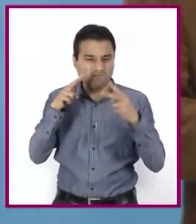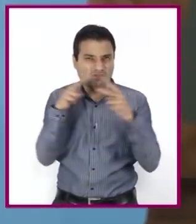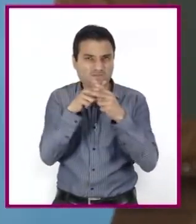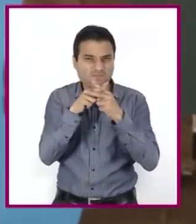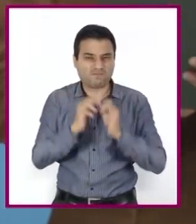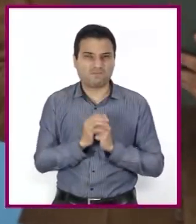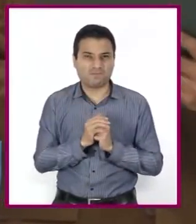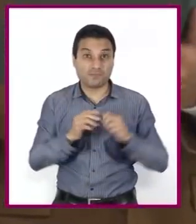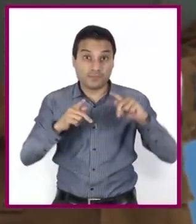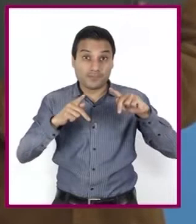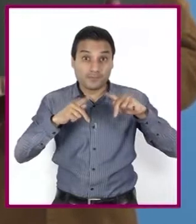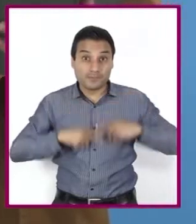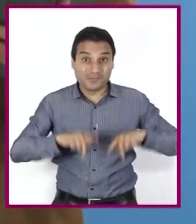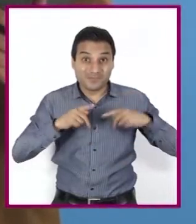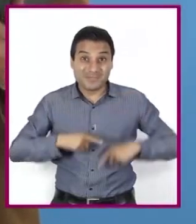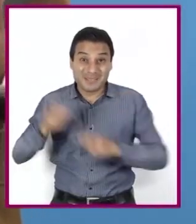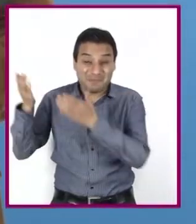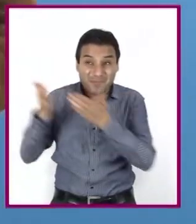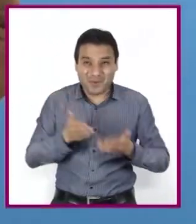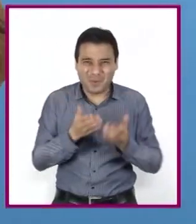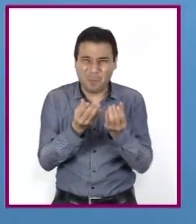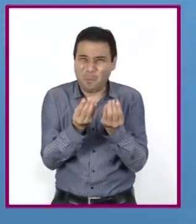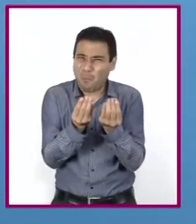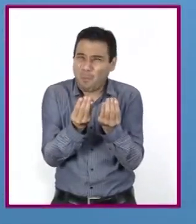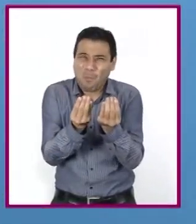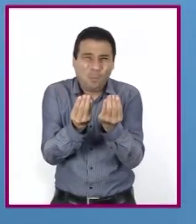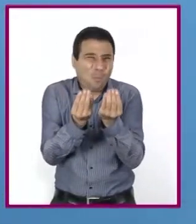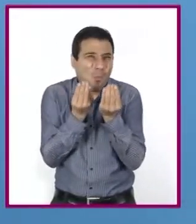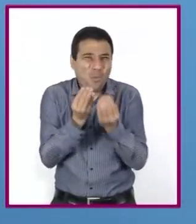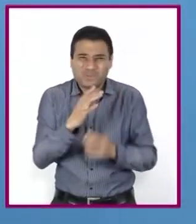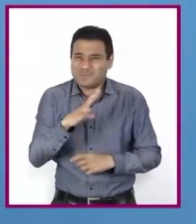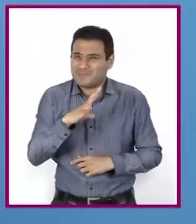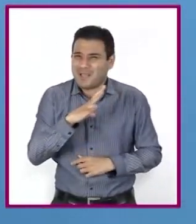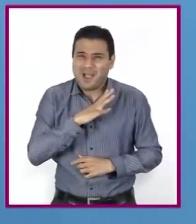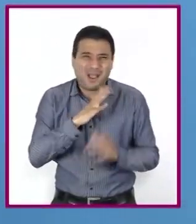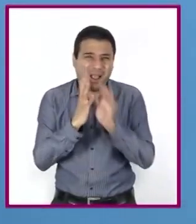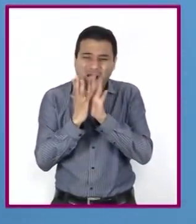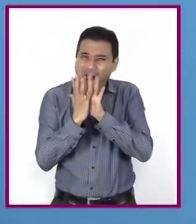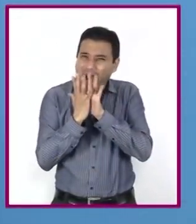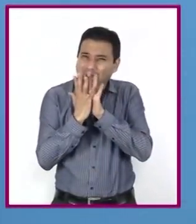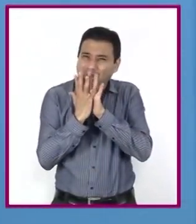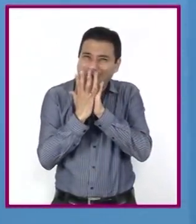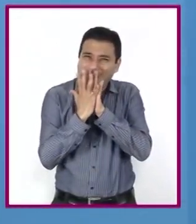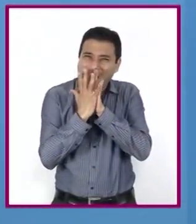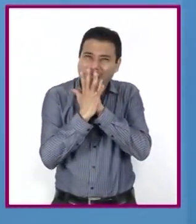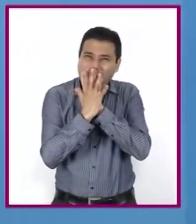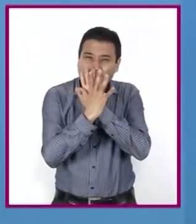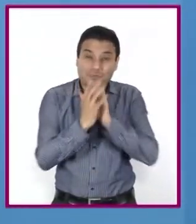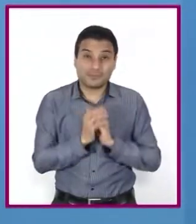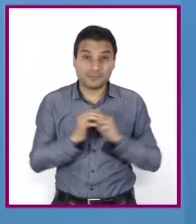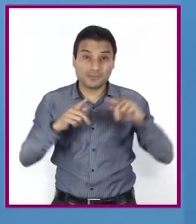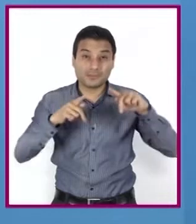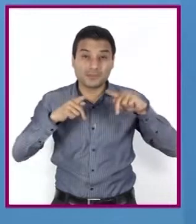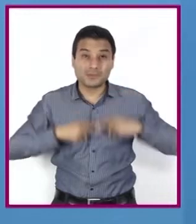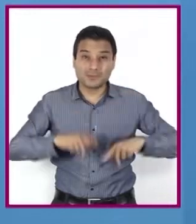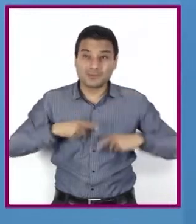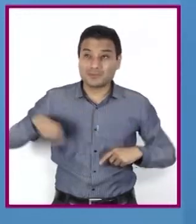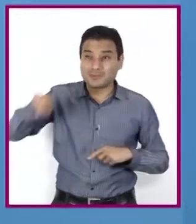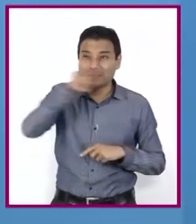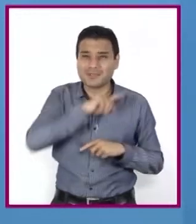los emigrantes bullían por las carreteras, el hambre y la necesidad reflejadas en sus